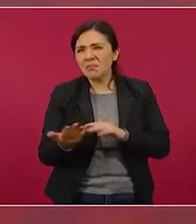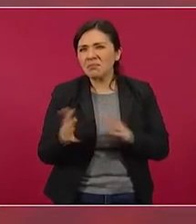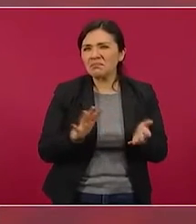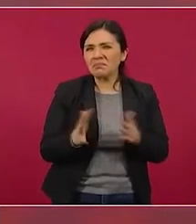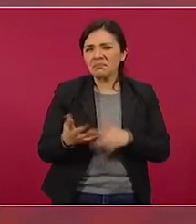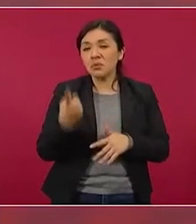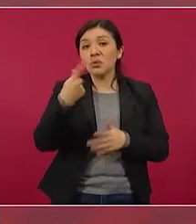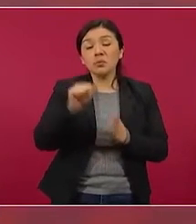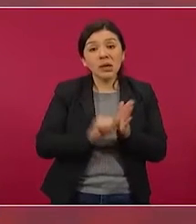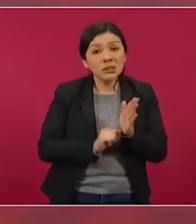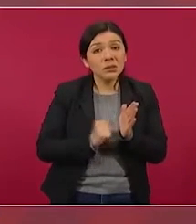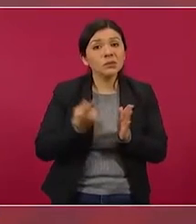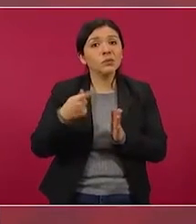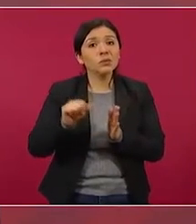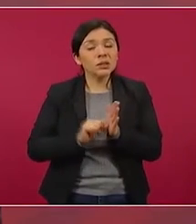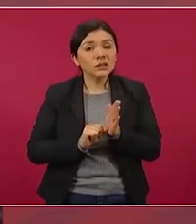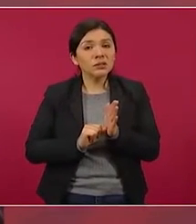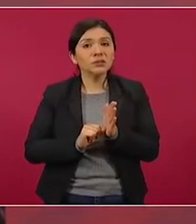mensuales.